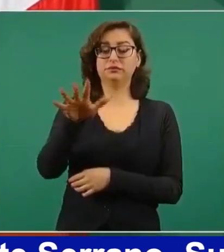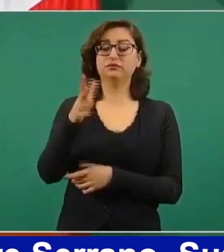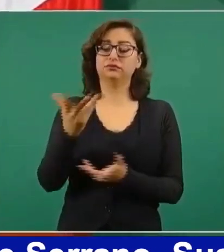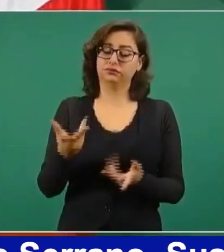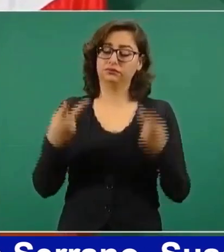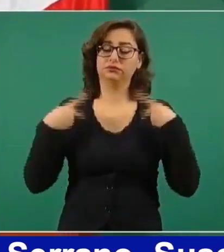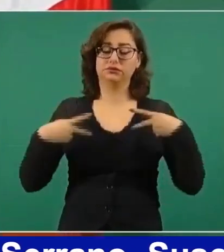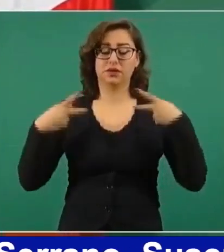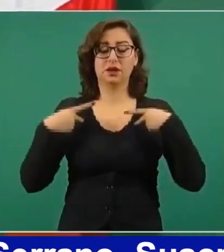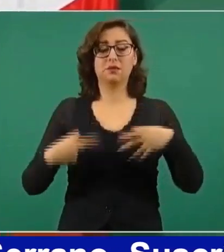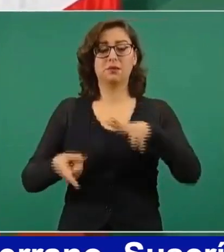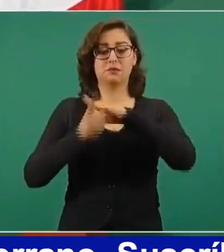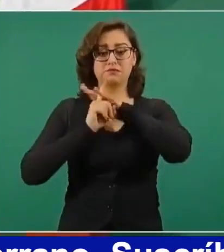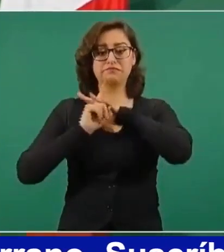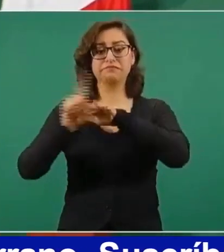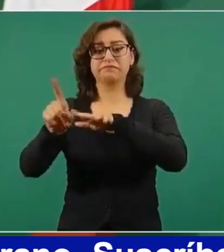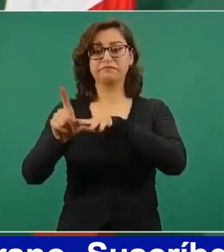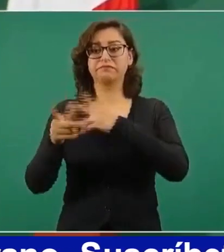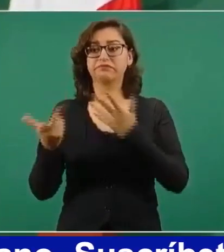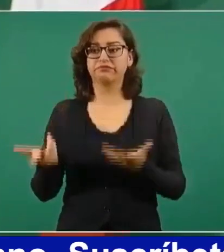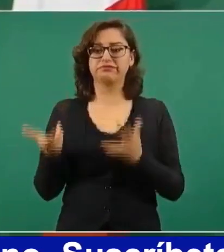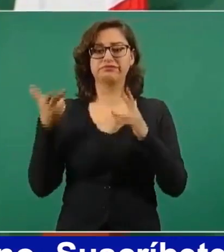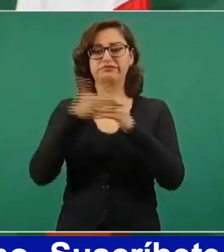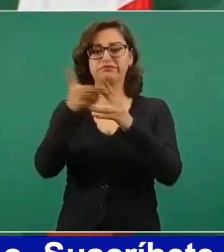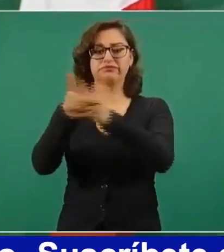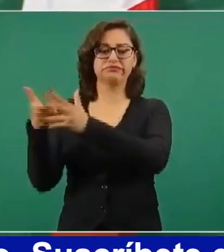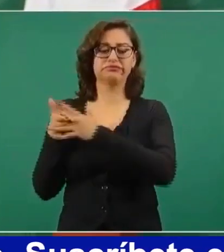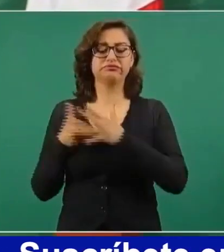asesinaron, quemaron a 19